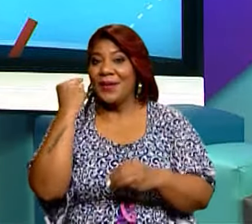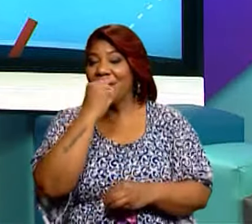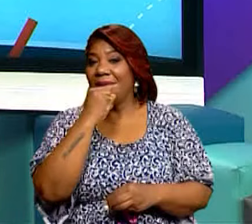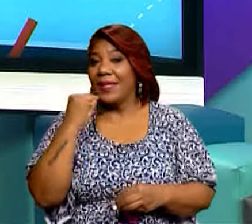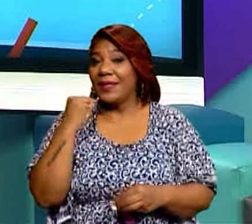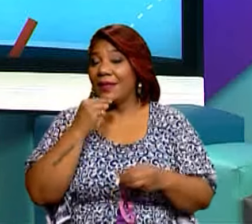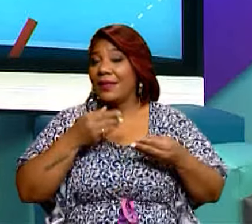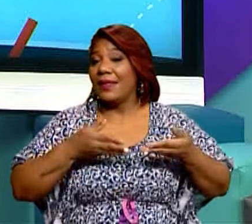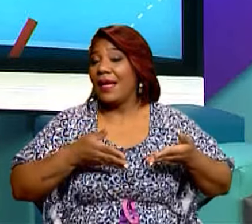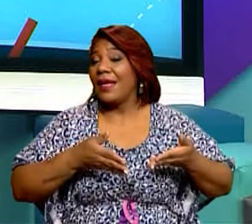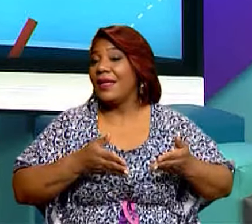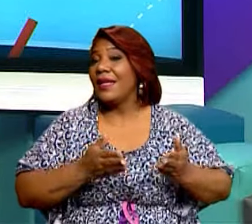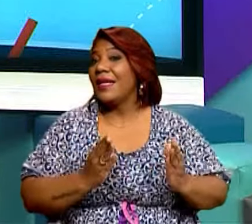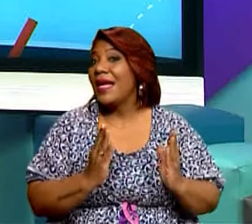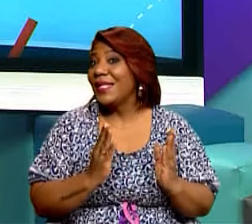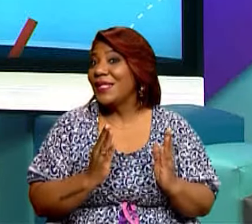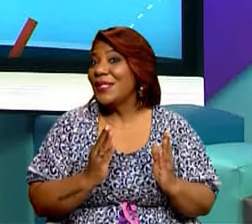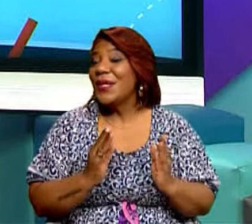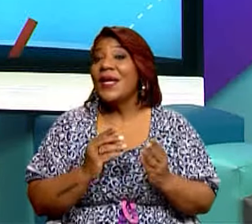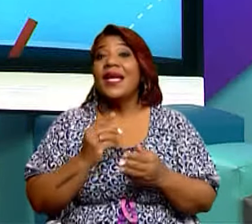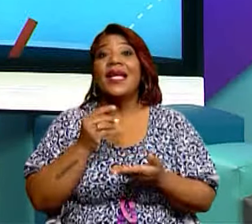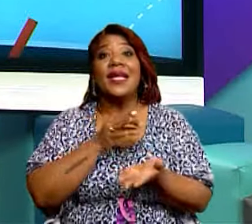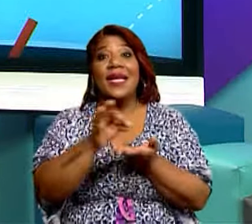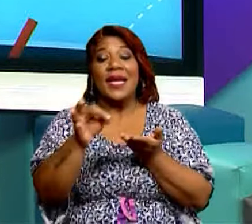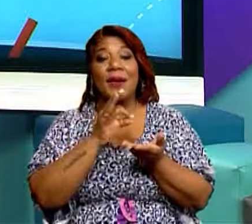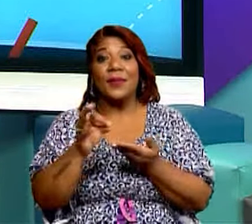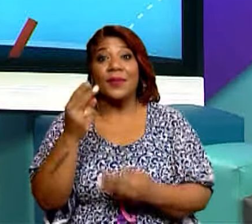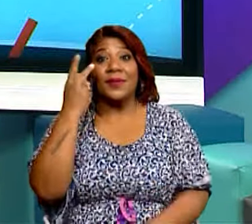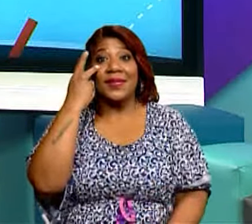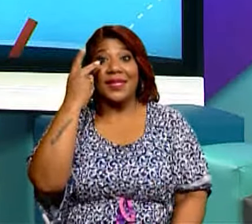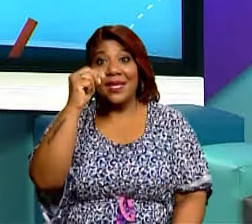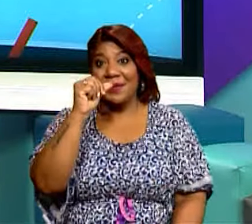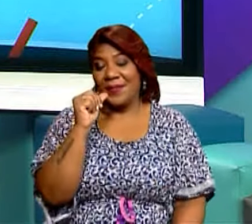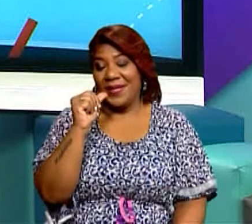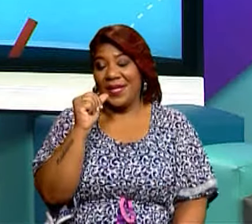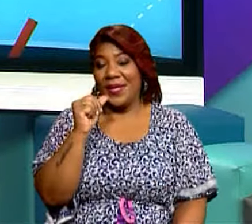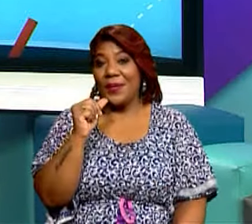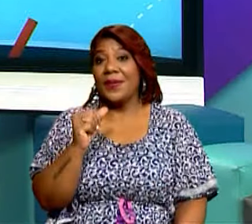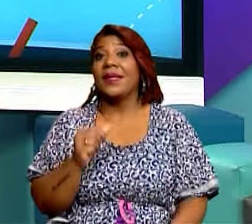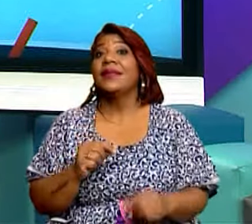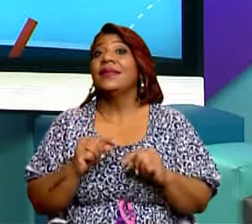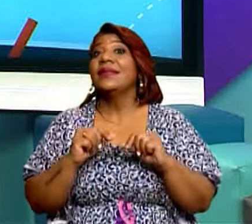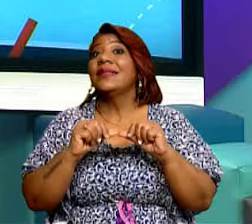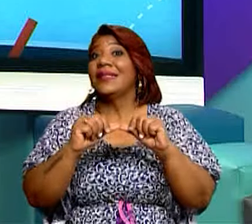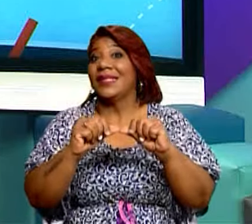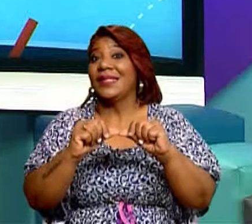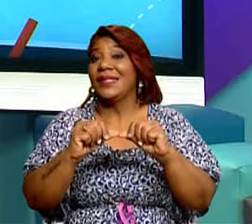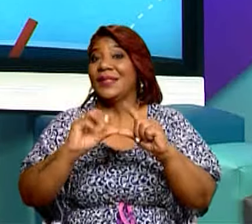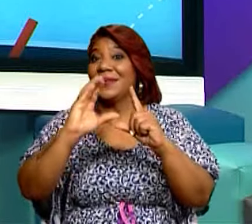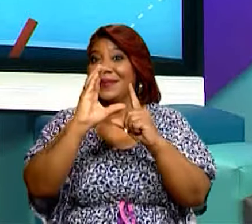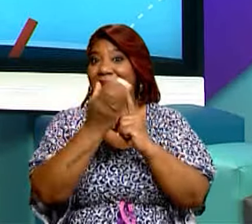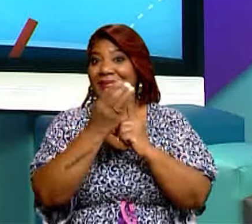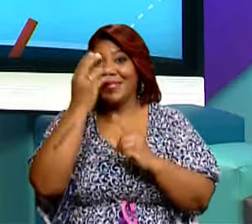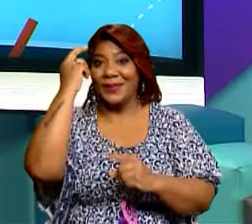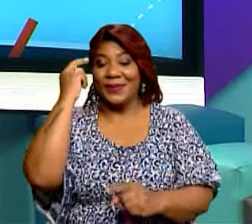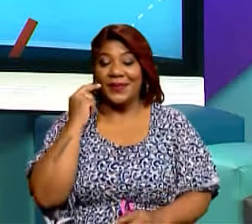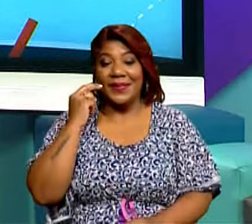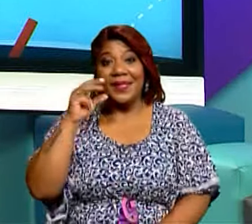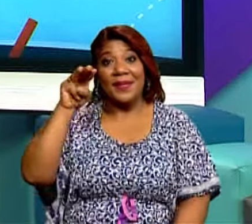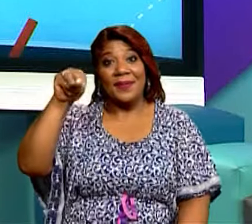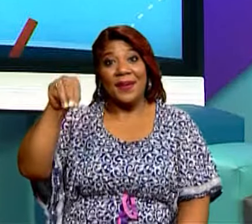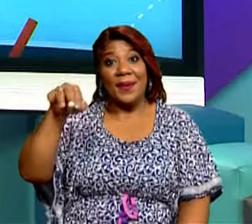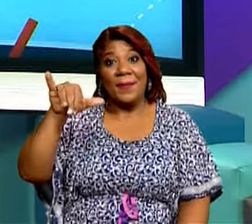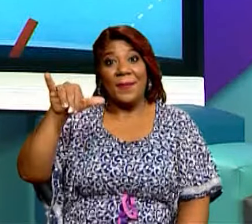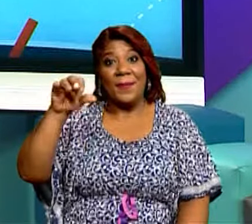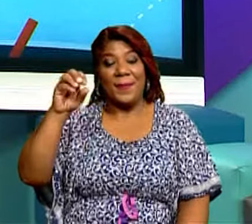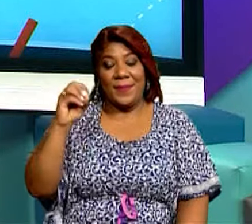la provincia de Veraguas. Seguimos celebrando el mes de la etnia negra y por eso